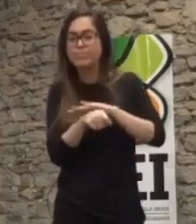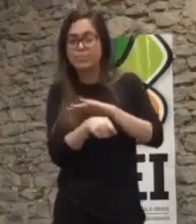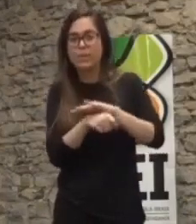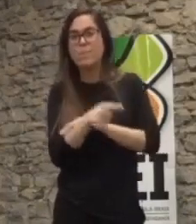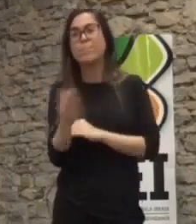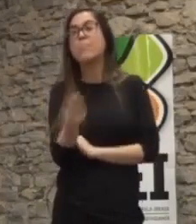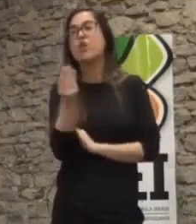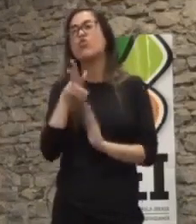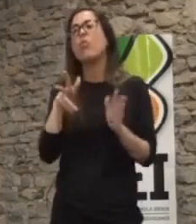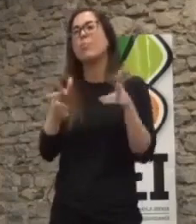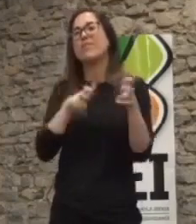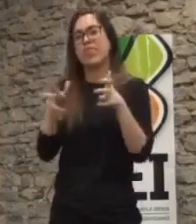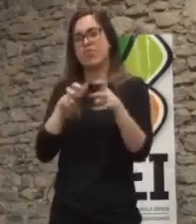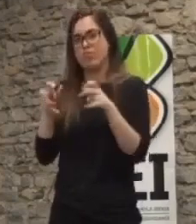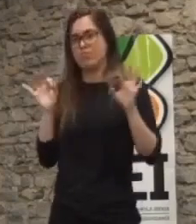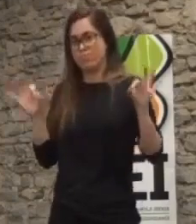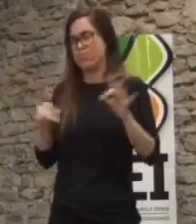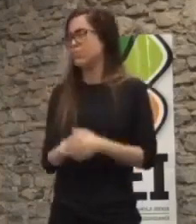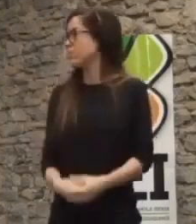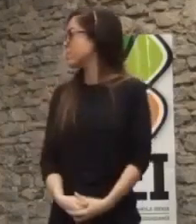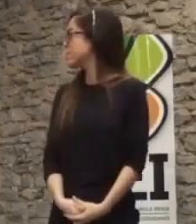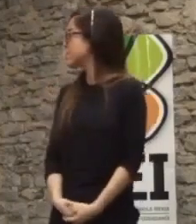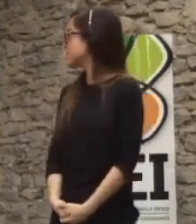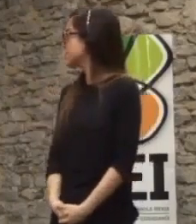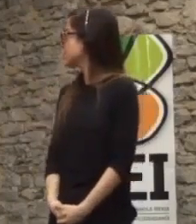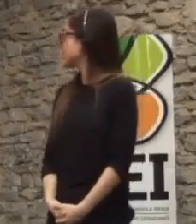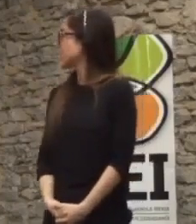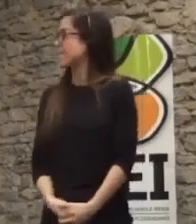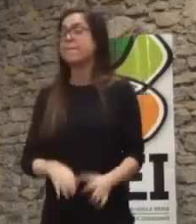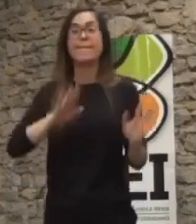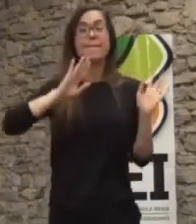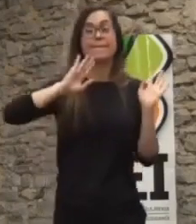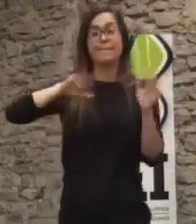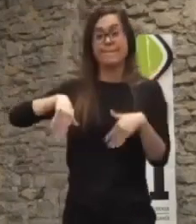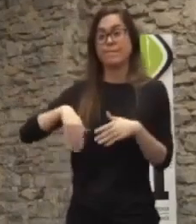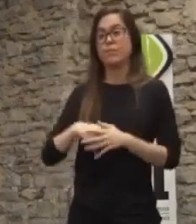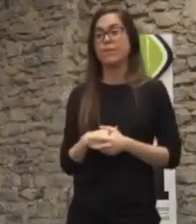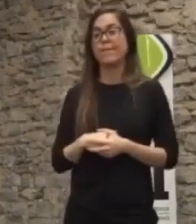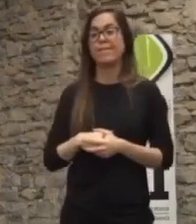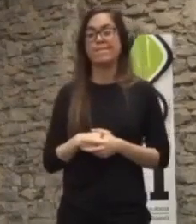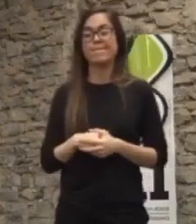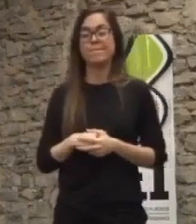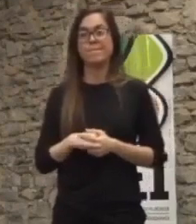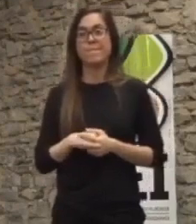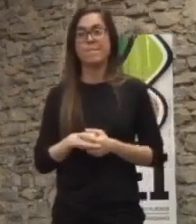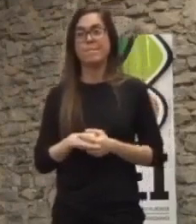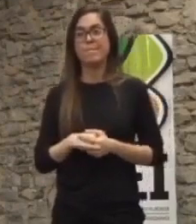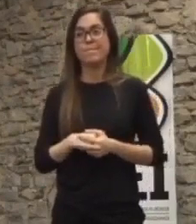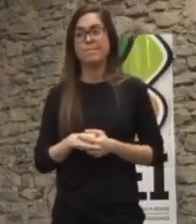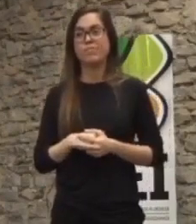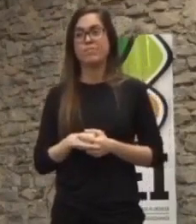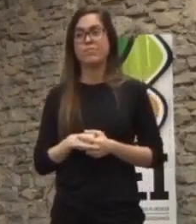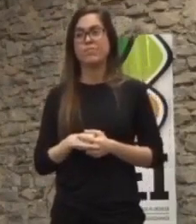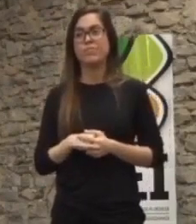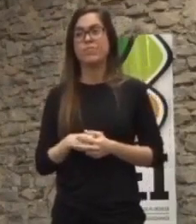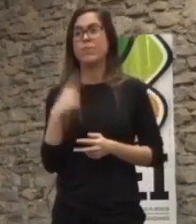percepciones, desde este trabajo. ¿Sí? Y por último, otro de los